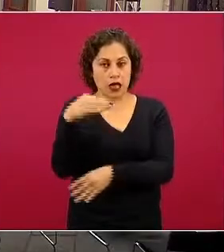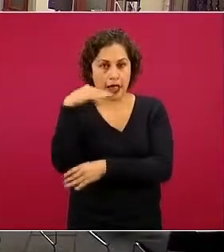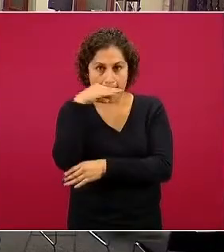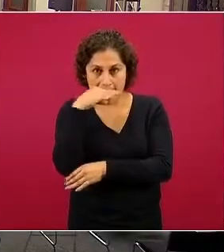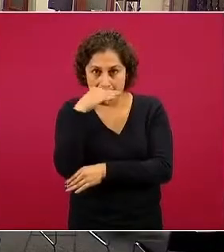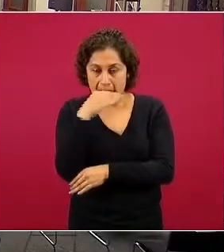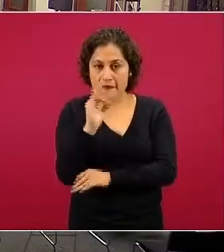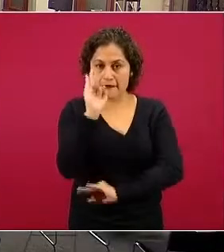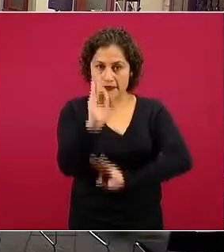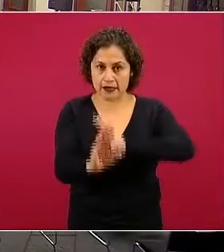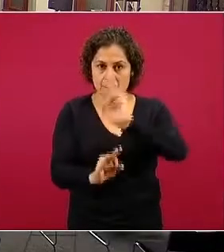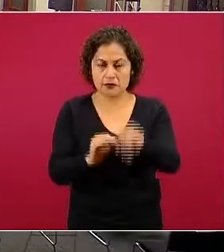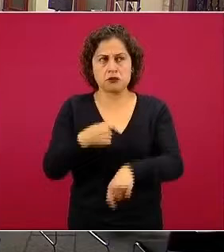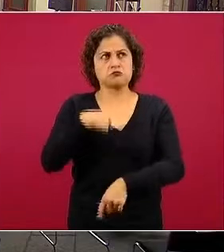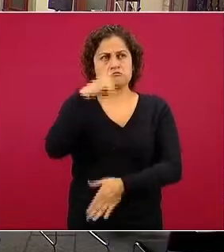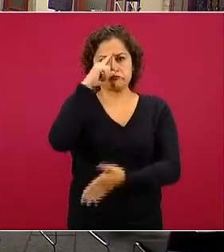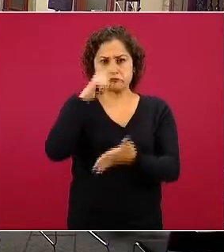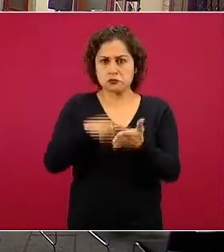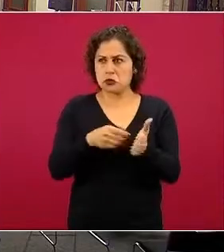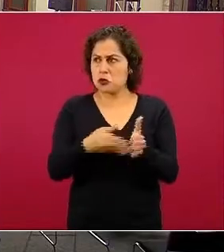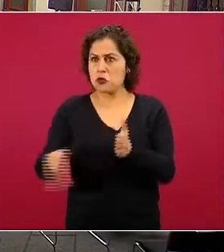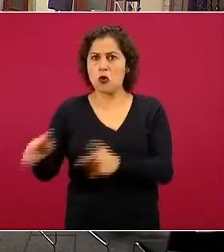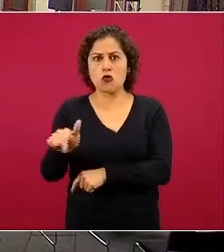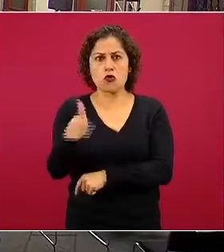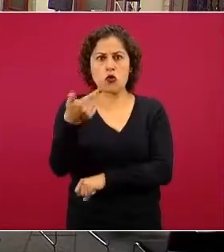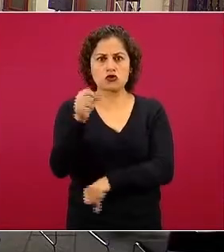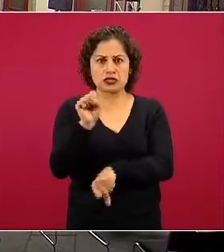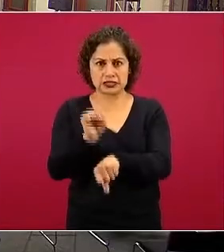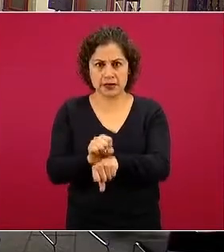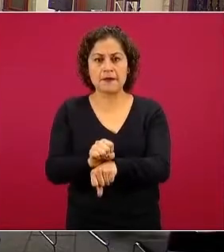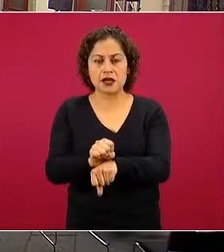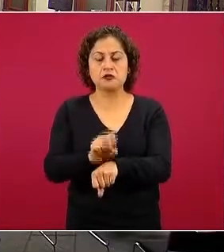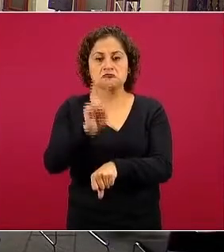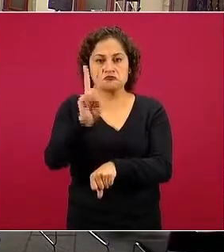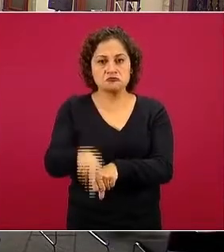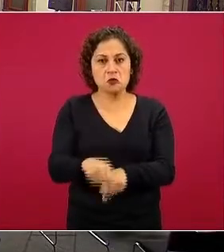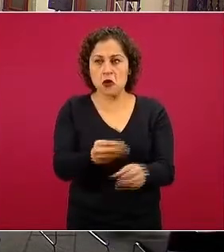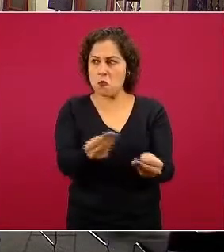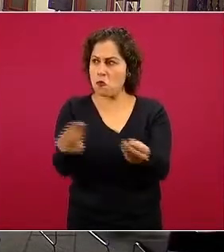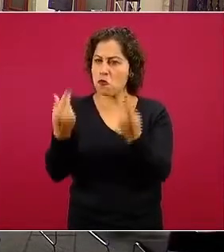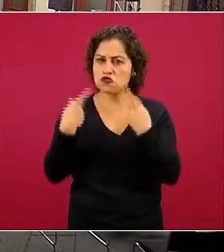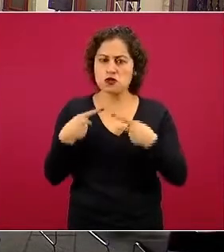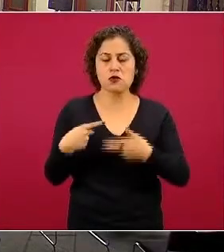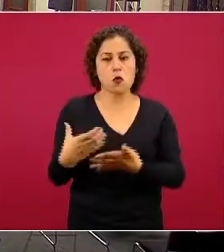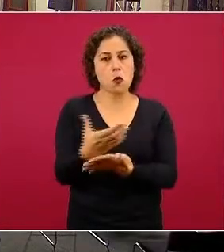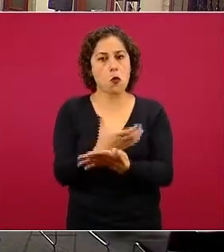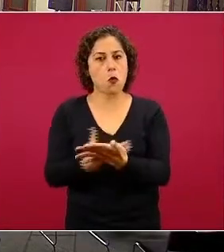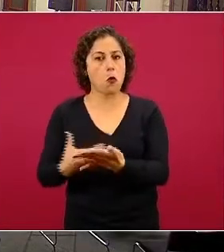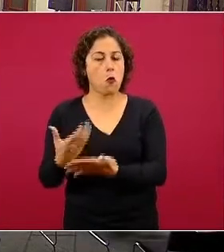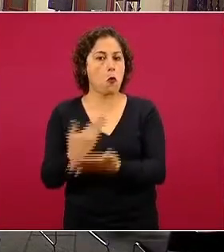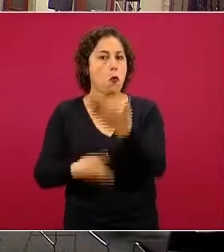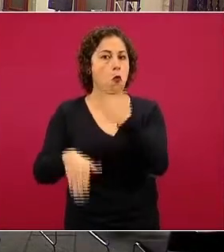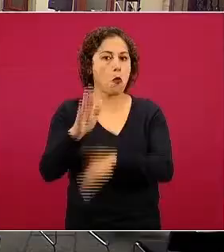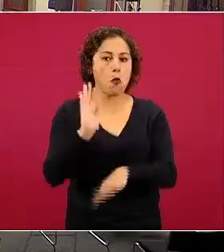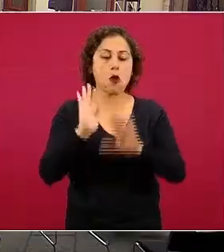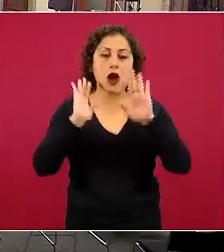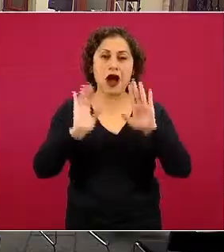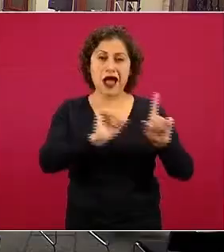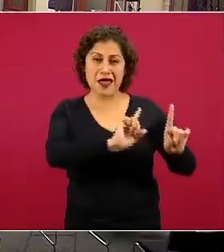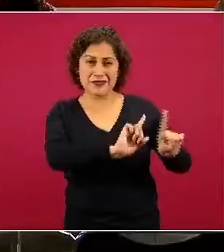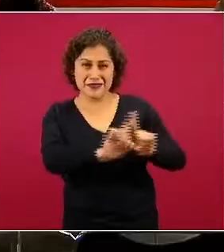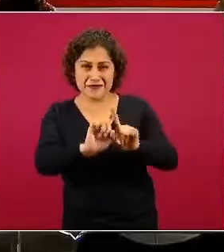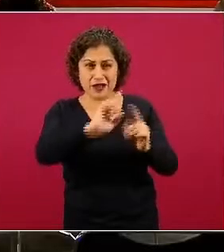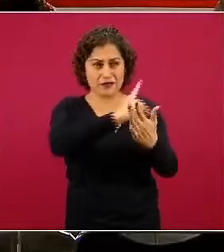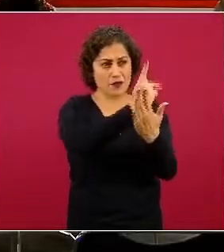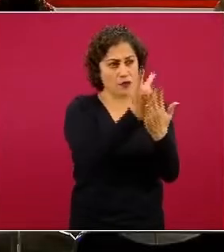12 semanas y con una tasa bastante alta de curación. Entonces, todos estos programas de salud pública los